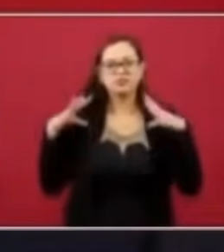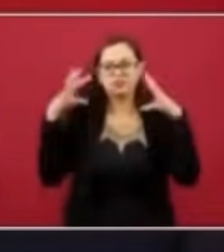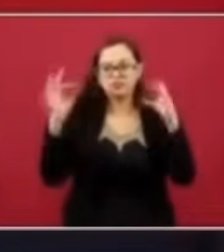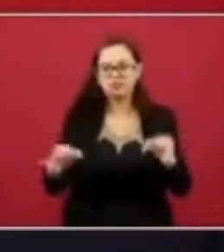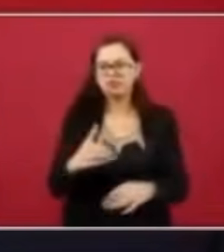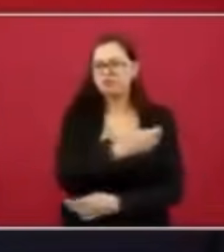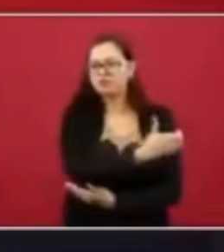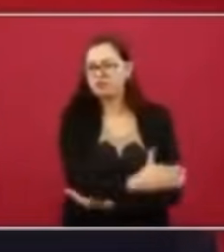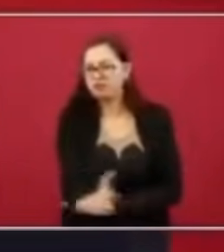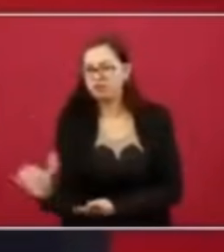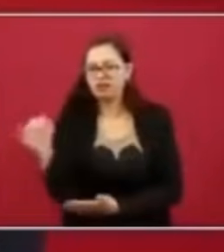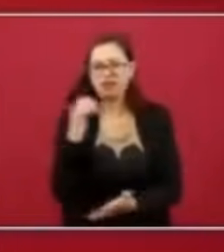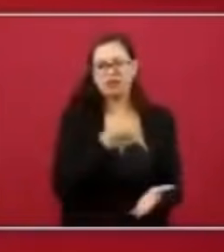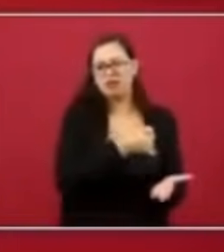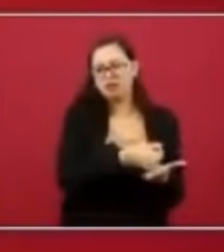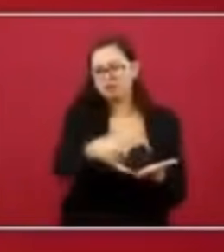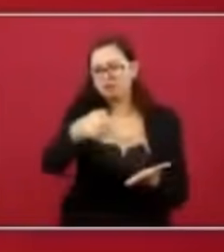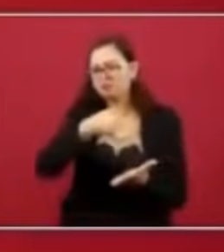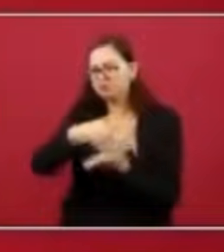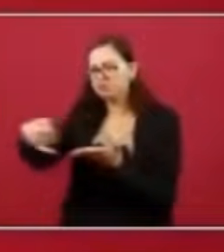sembrar,